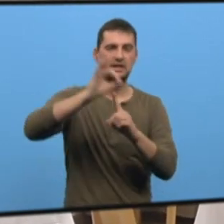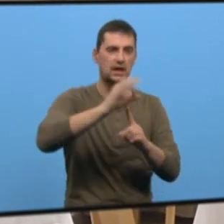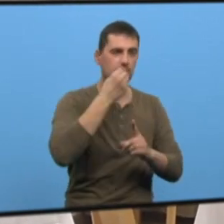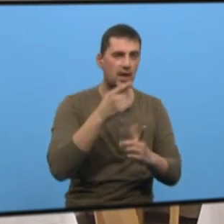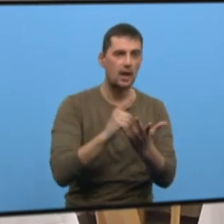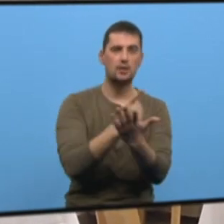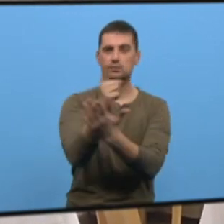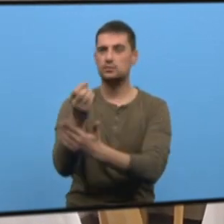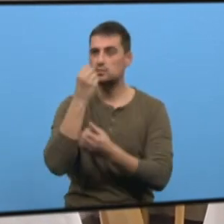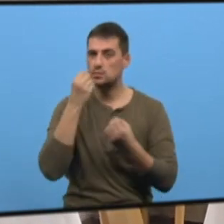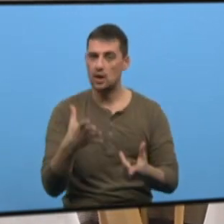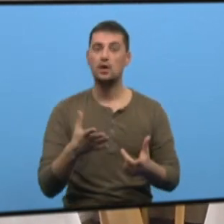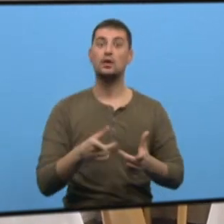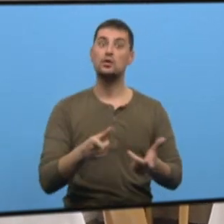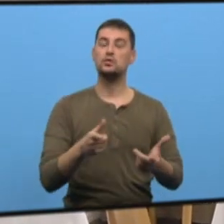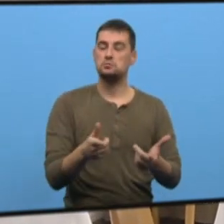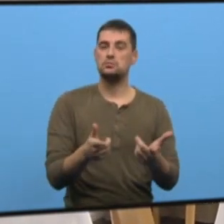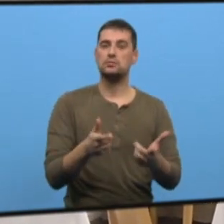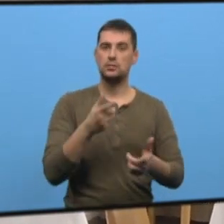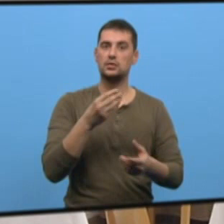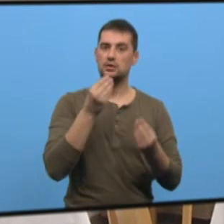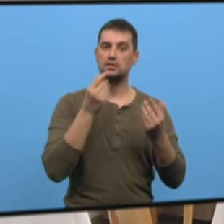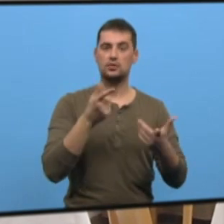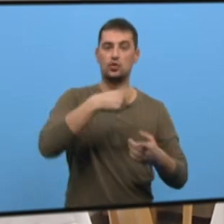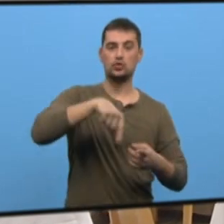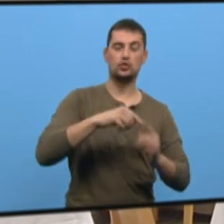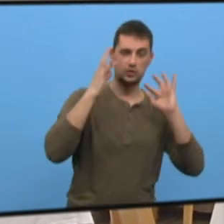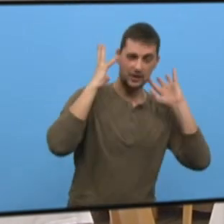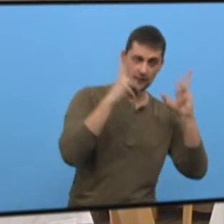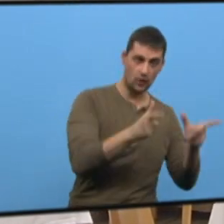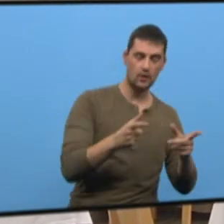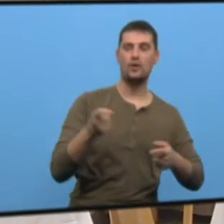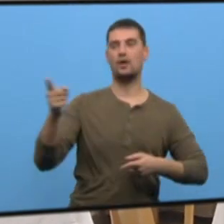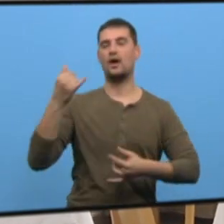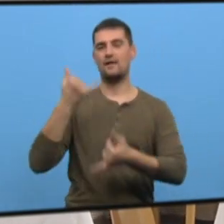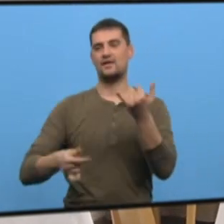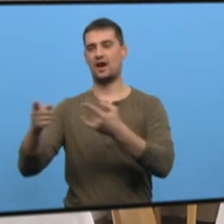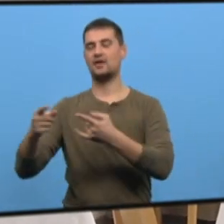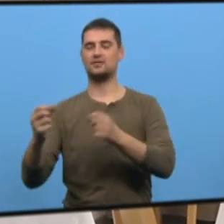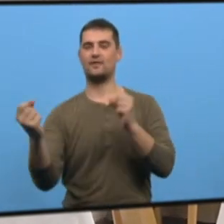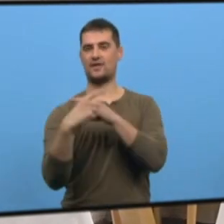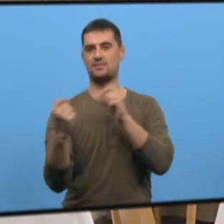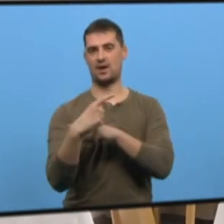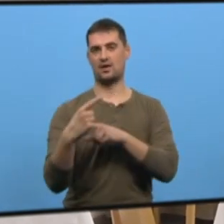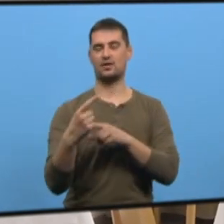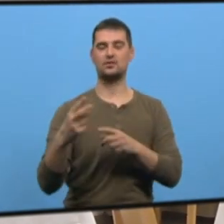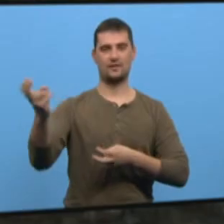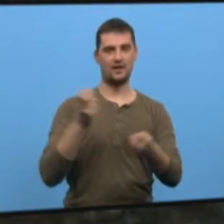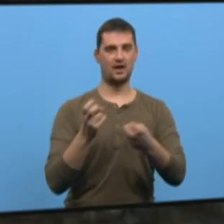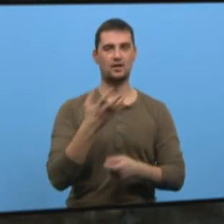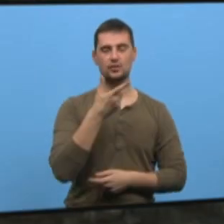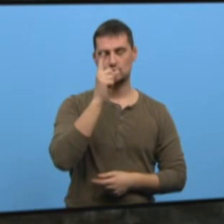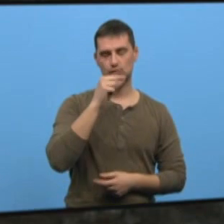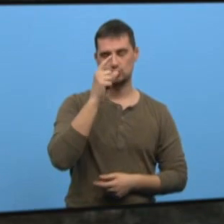itinerarios Y bueno pues es de agradecer que el consumidor nos devuelva los esfuerzos realizados ya no solo la hostelería todos los vecinos de